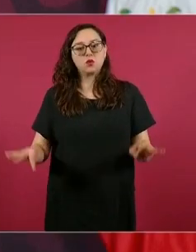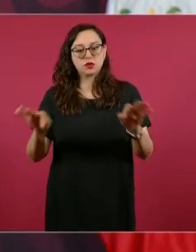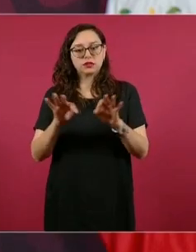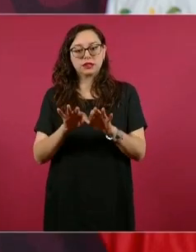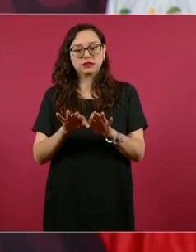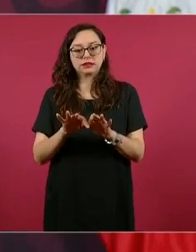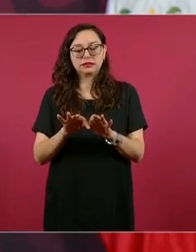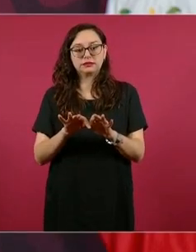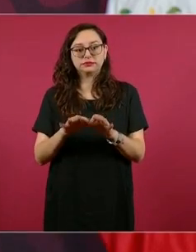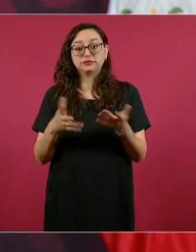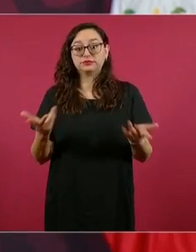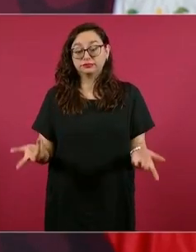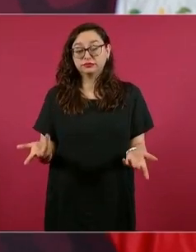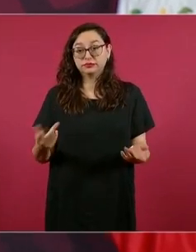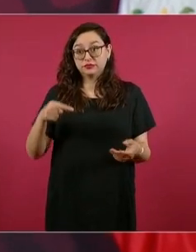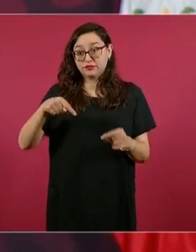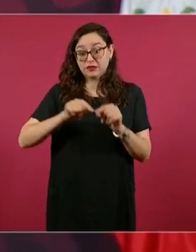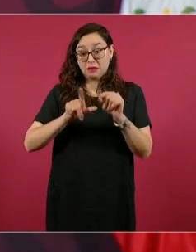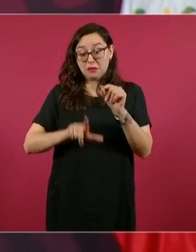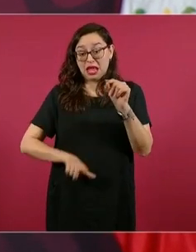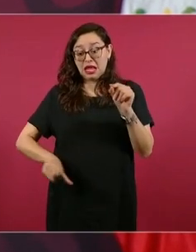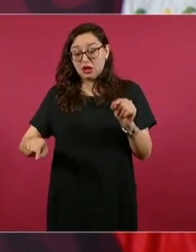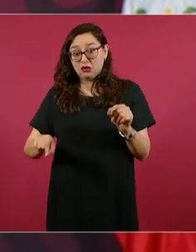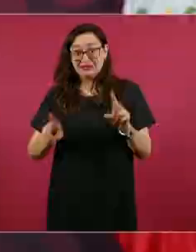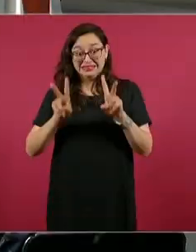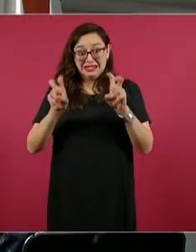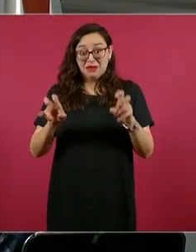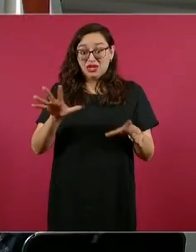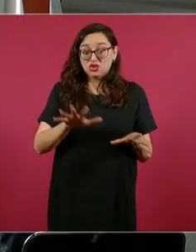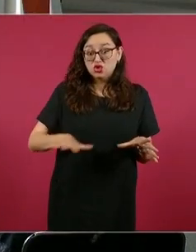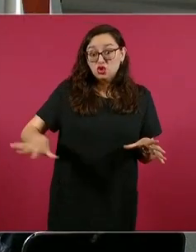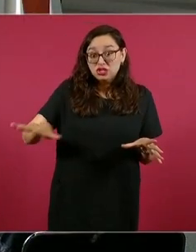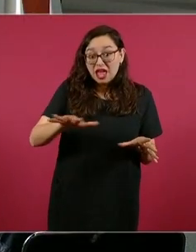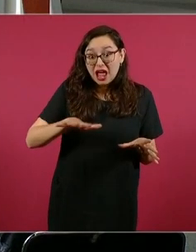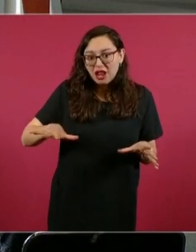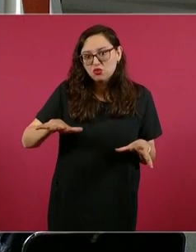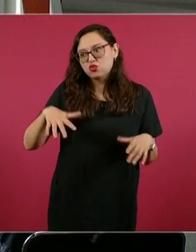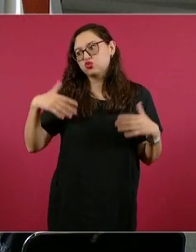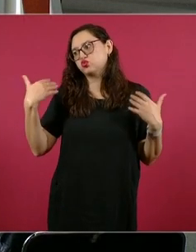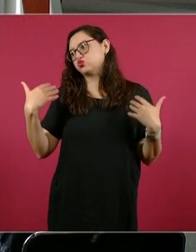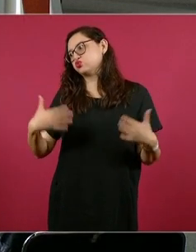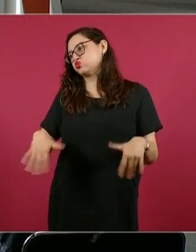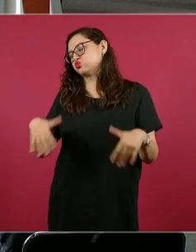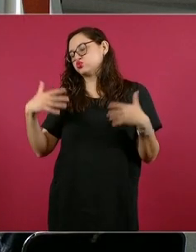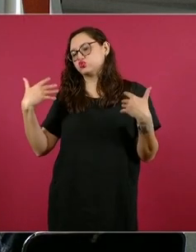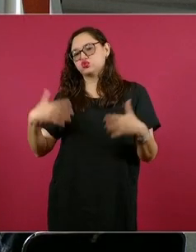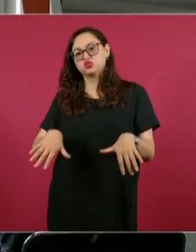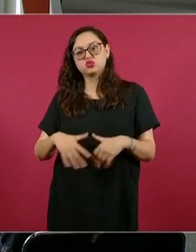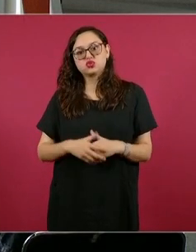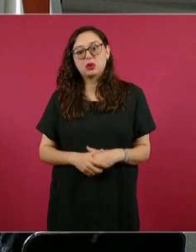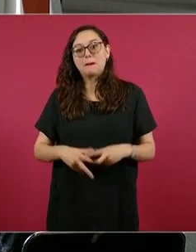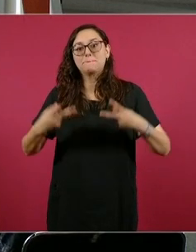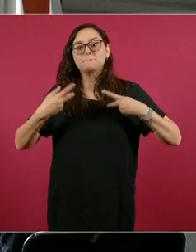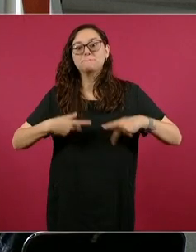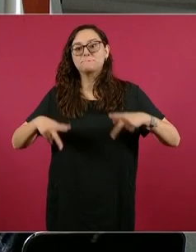sector social excepcional. Ayer hablaba yo de los trabajadores.